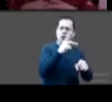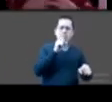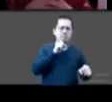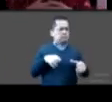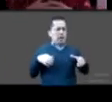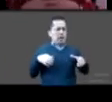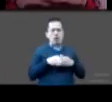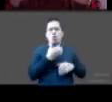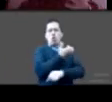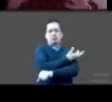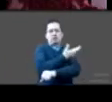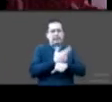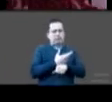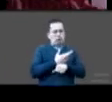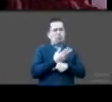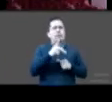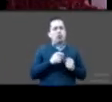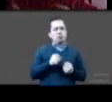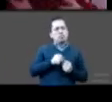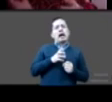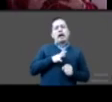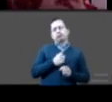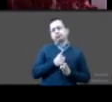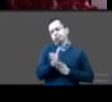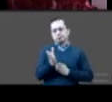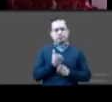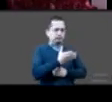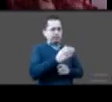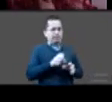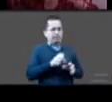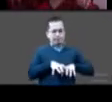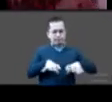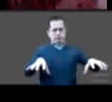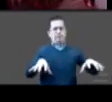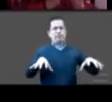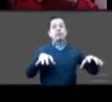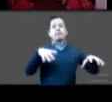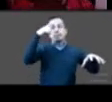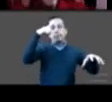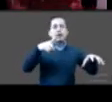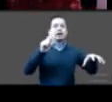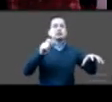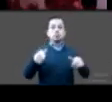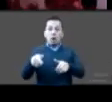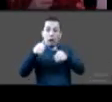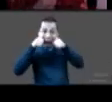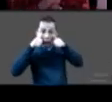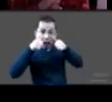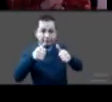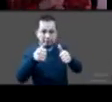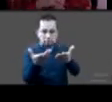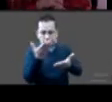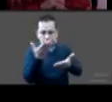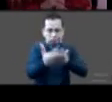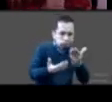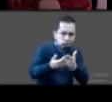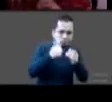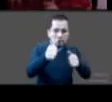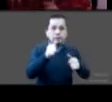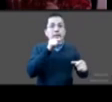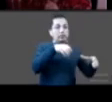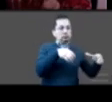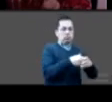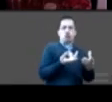idea de que el modelo de atención comprenda la atención y la investigación. Claro que a